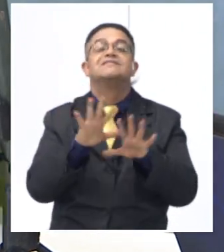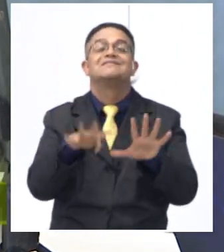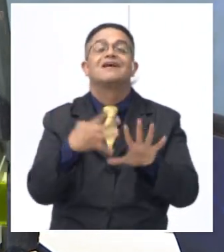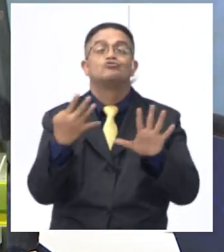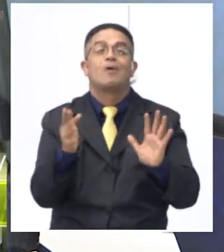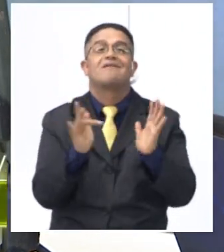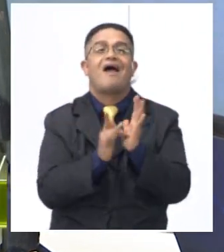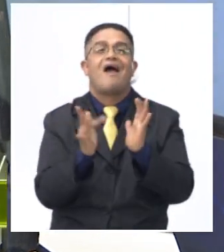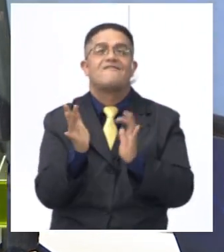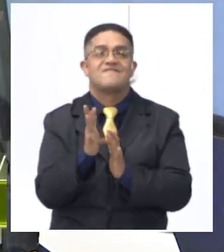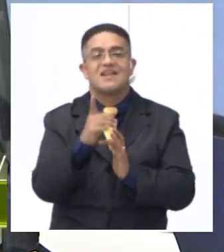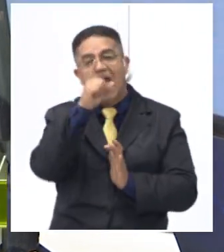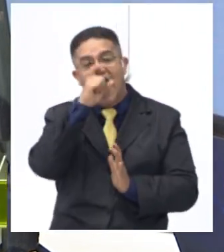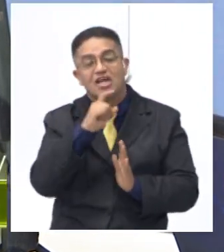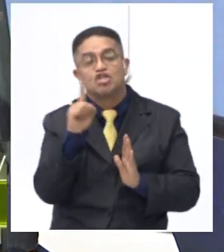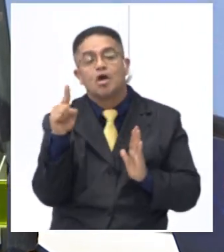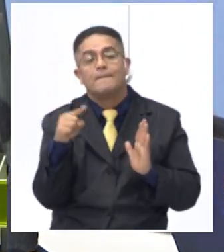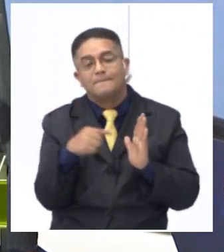de